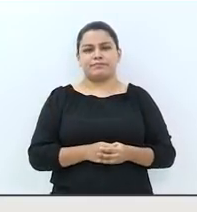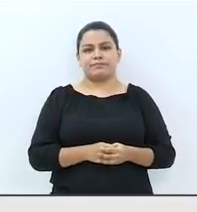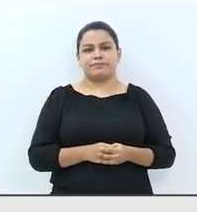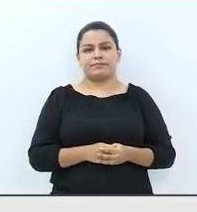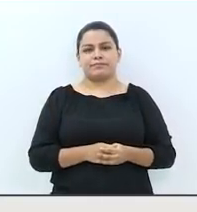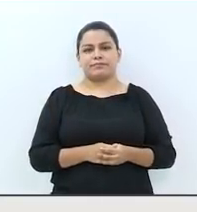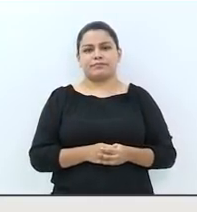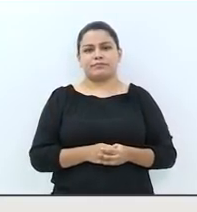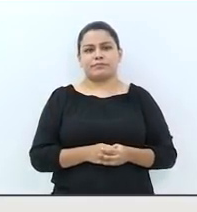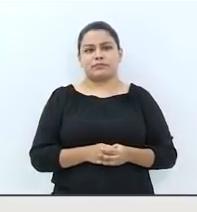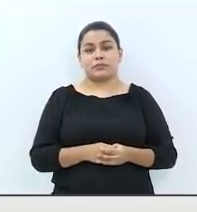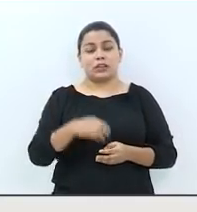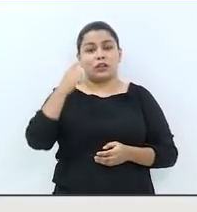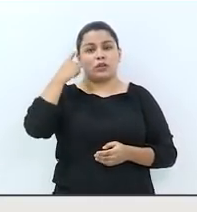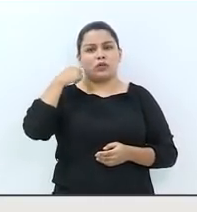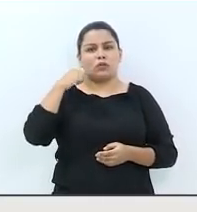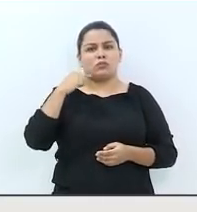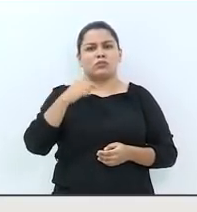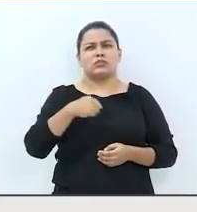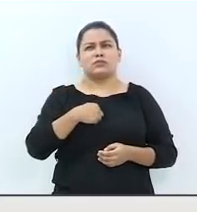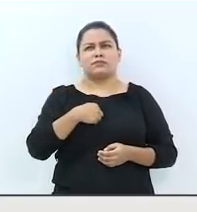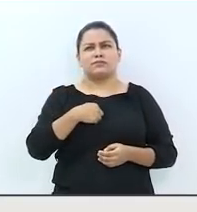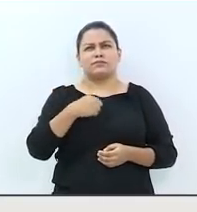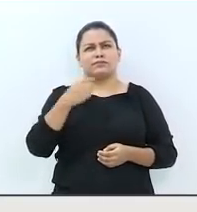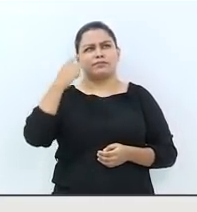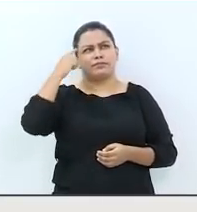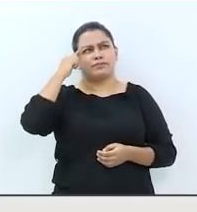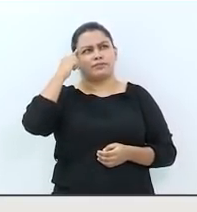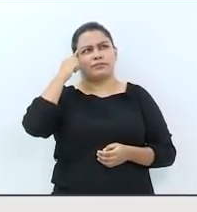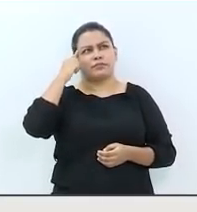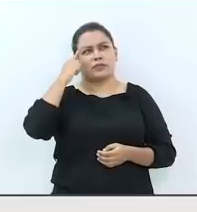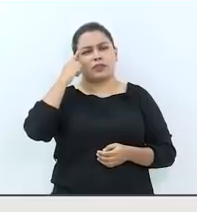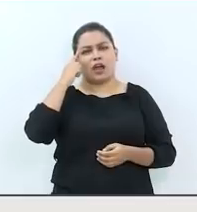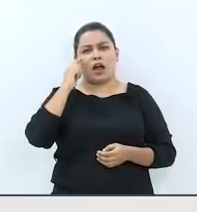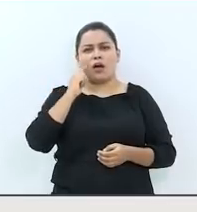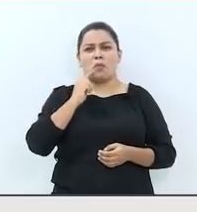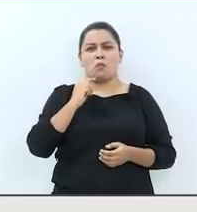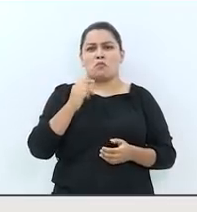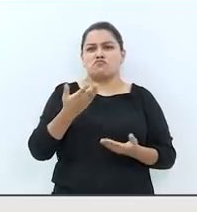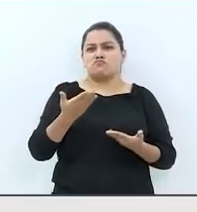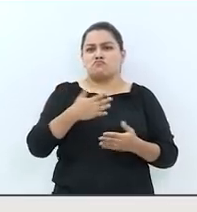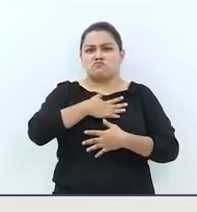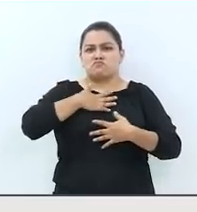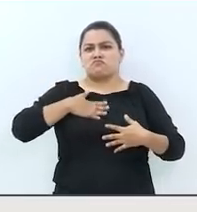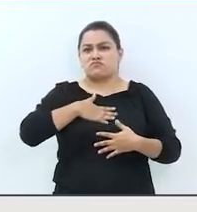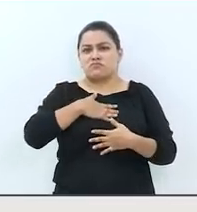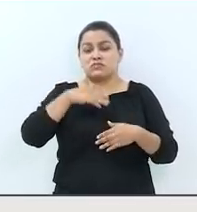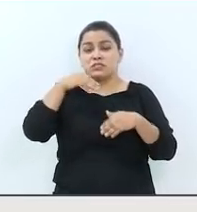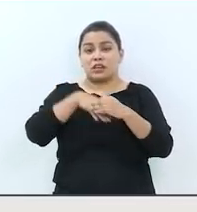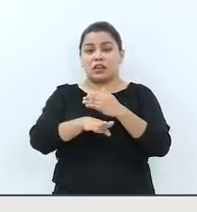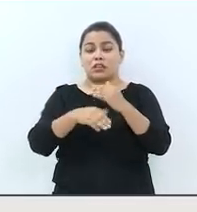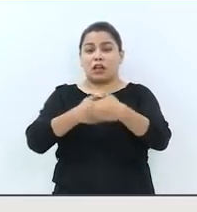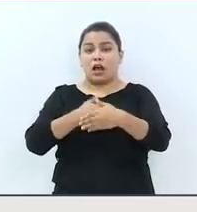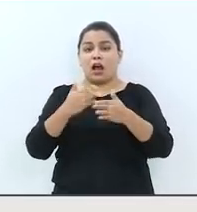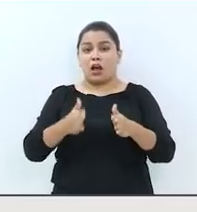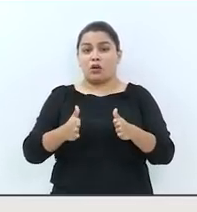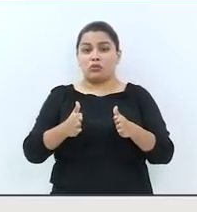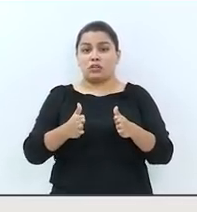permiten, retroalimentar, ¿será que estamos hablando también de entusiasmo adentro del aula? O